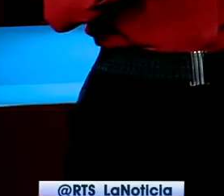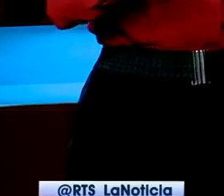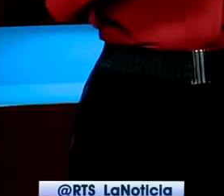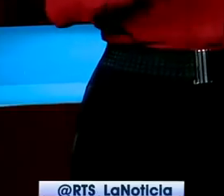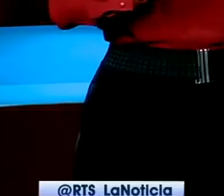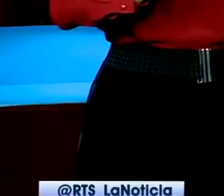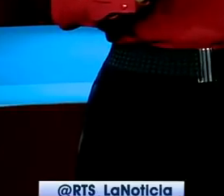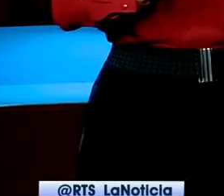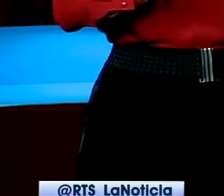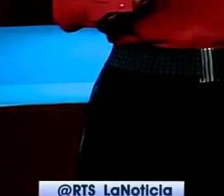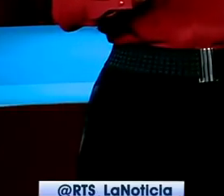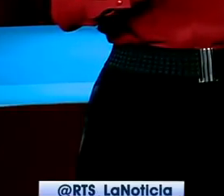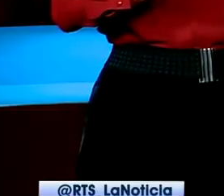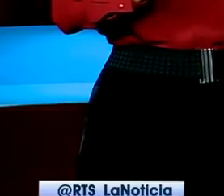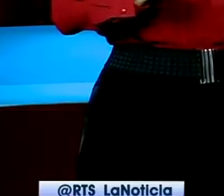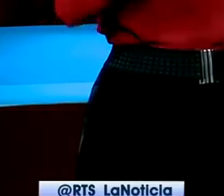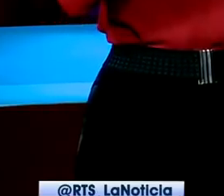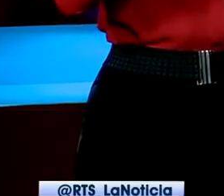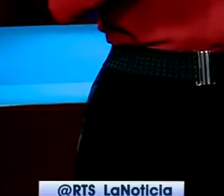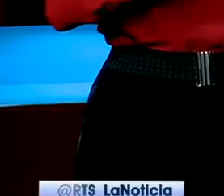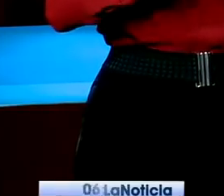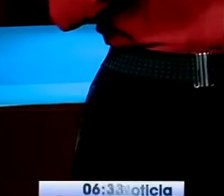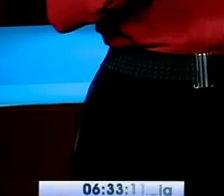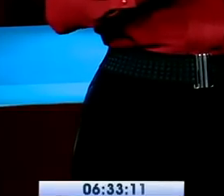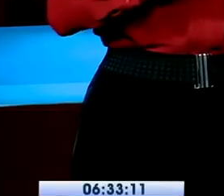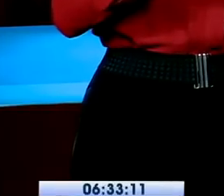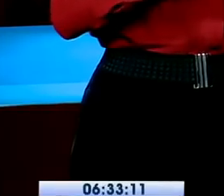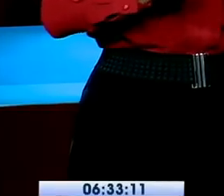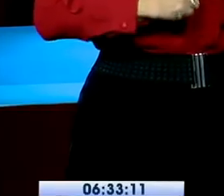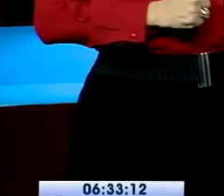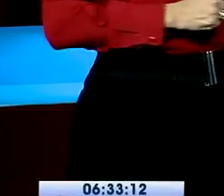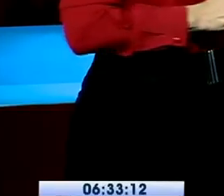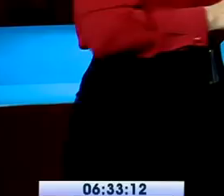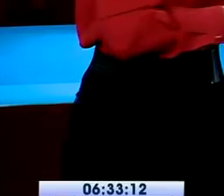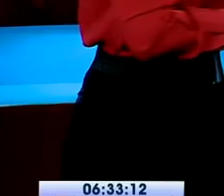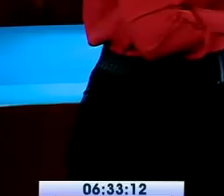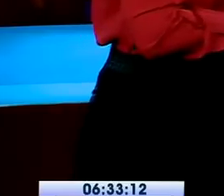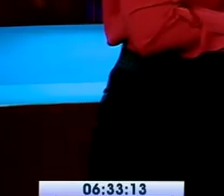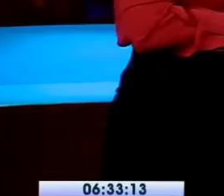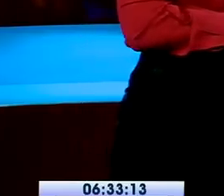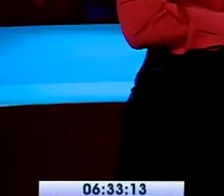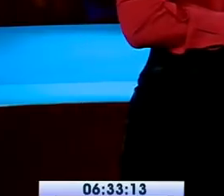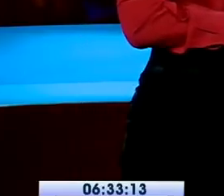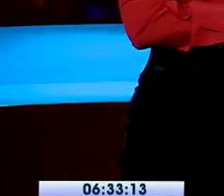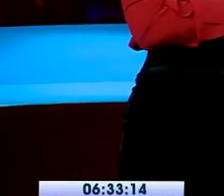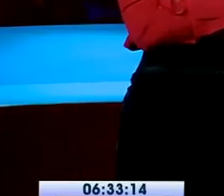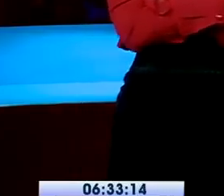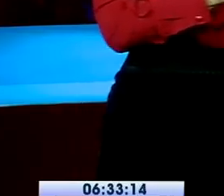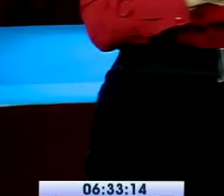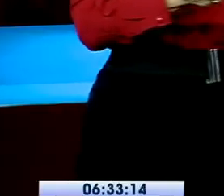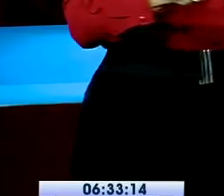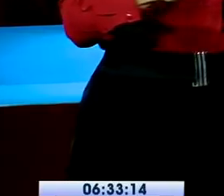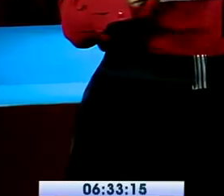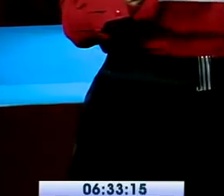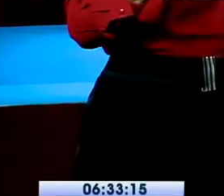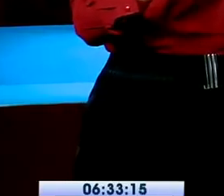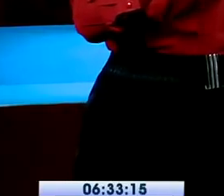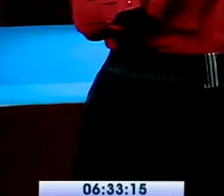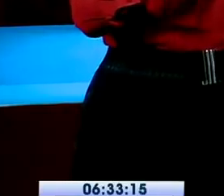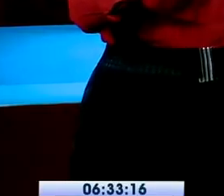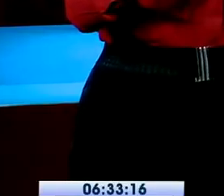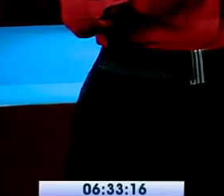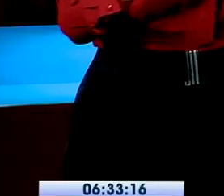ahora sí, vamos a arrancar con las informaciones que tenemos harto material informativo que compartir con ustedes, Adriana, amigos televidentes. Claro